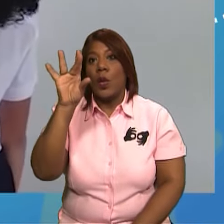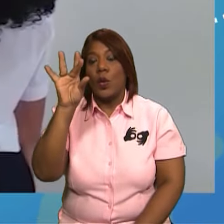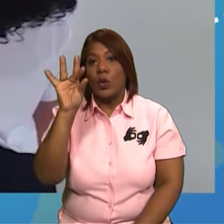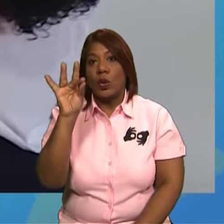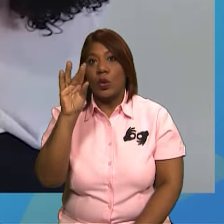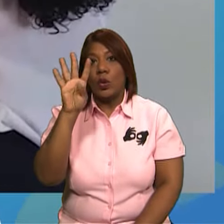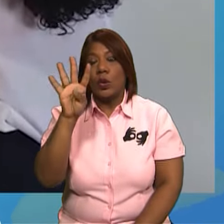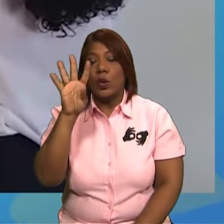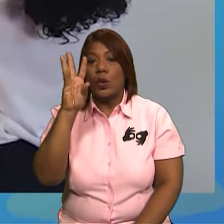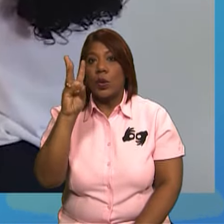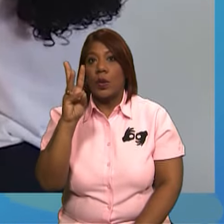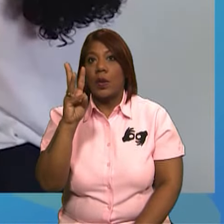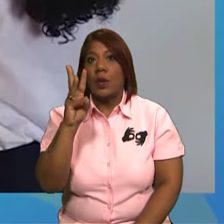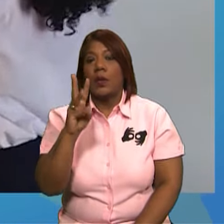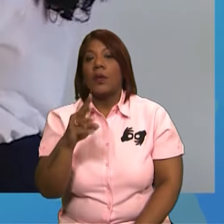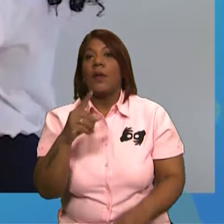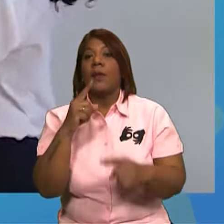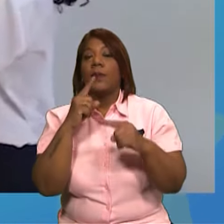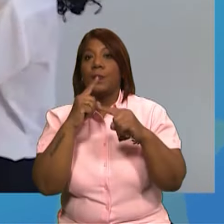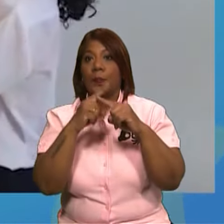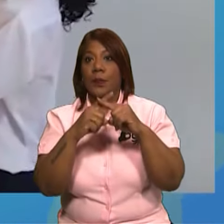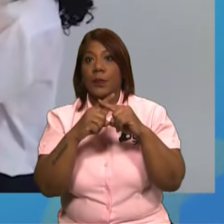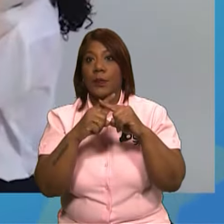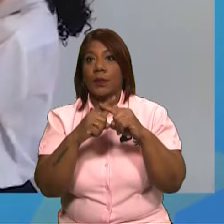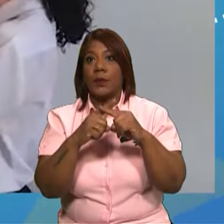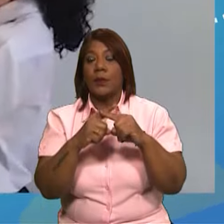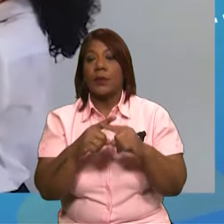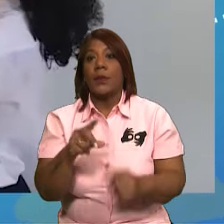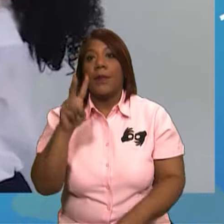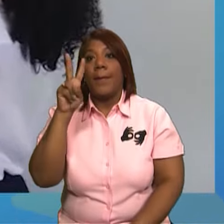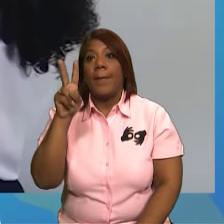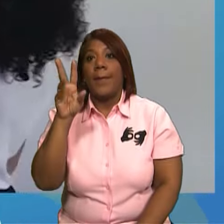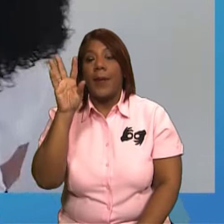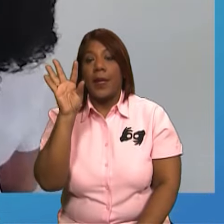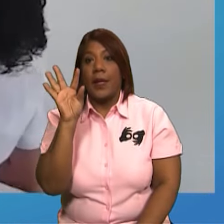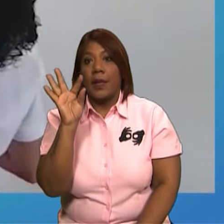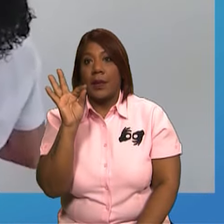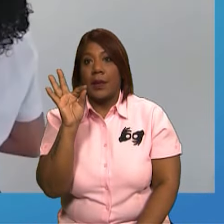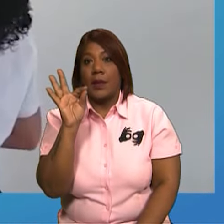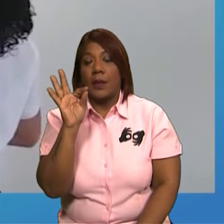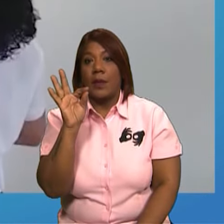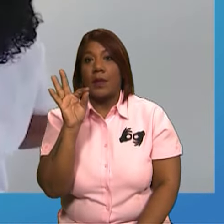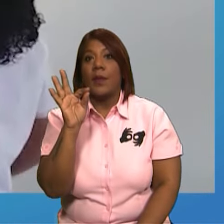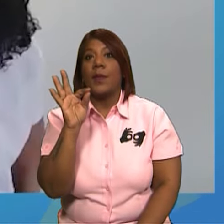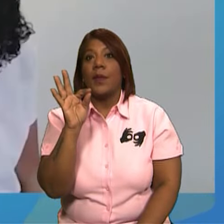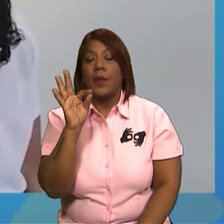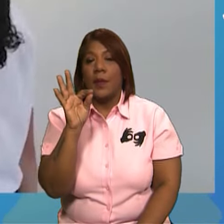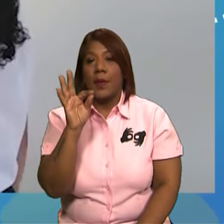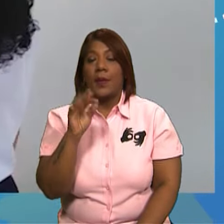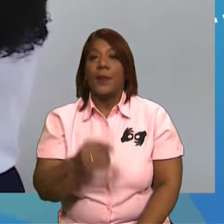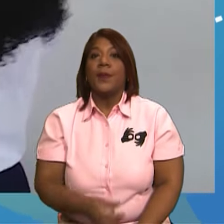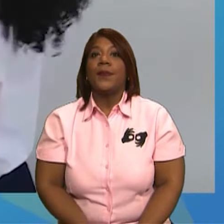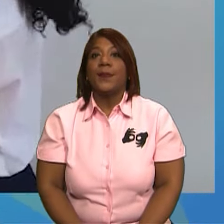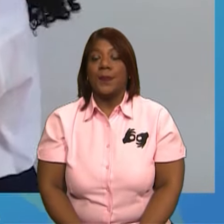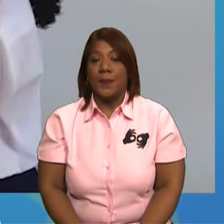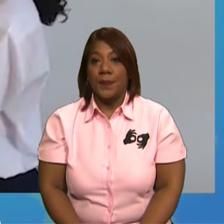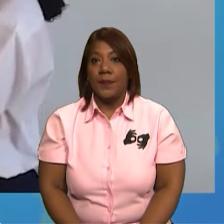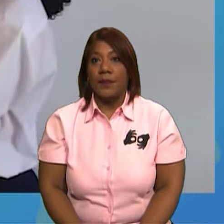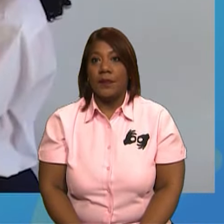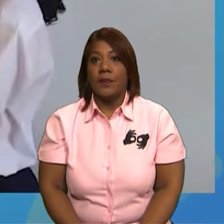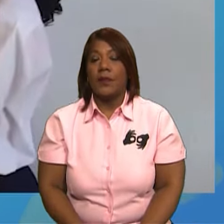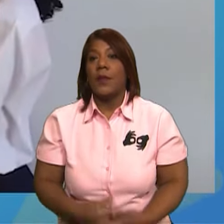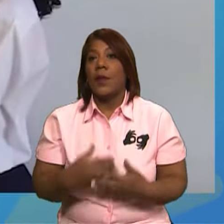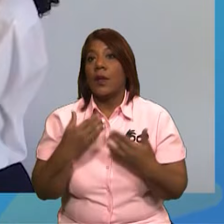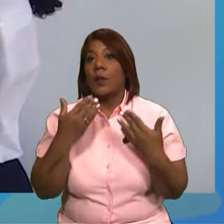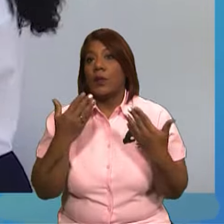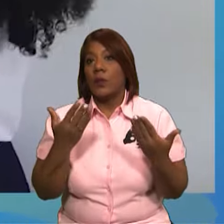2846 por 29. El número 29 es nuestro multiplicador. Este lo